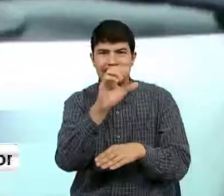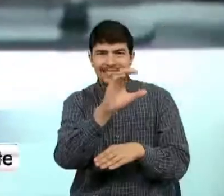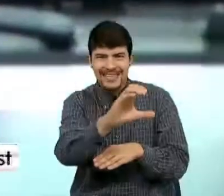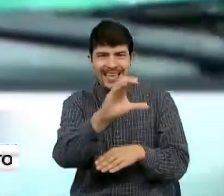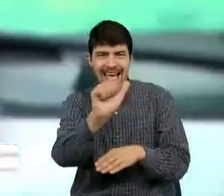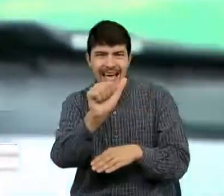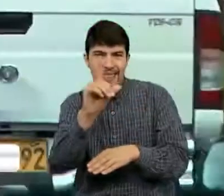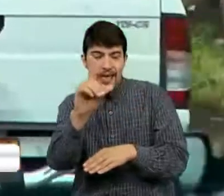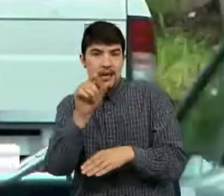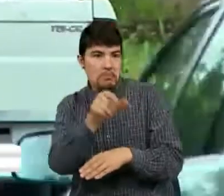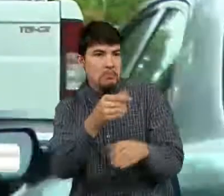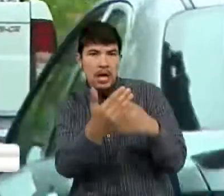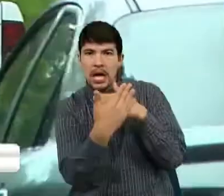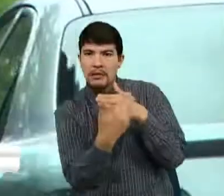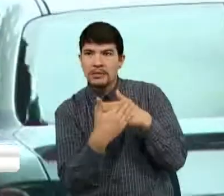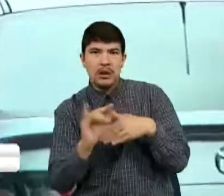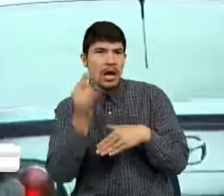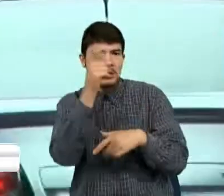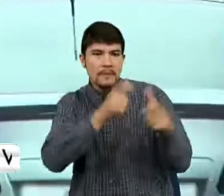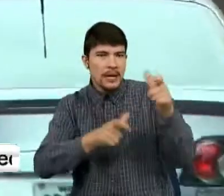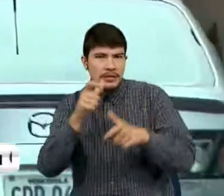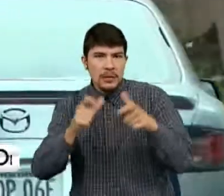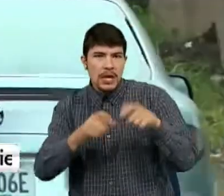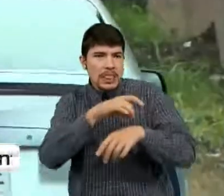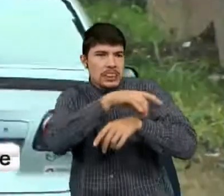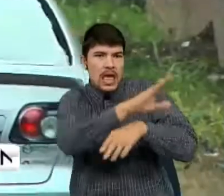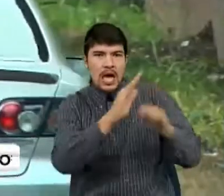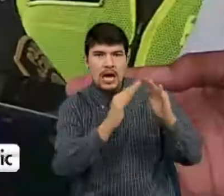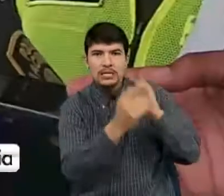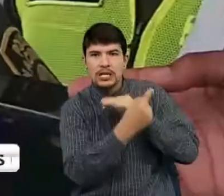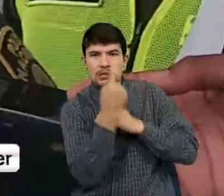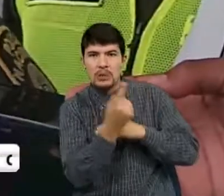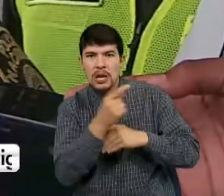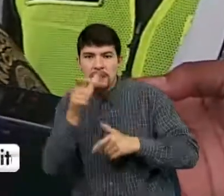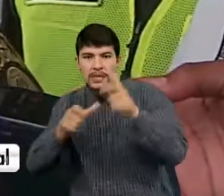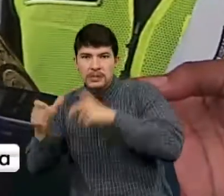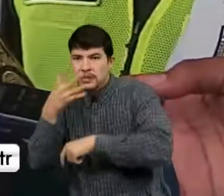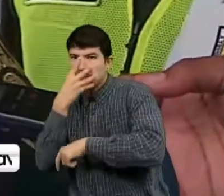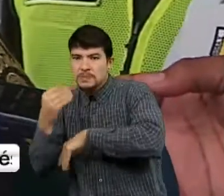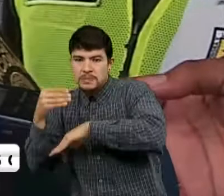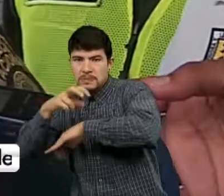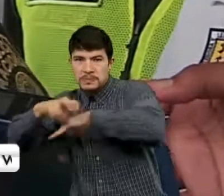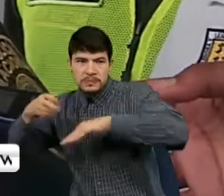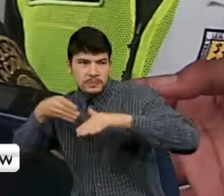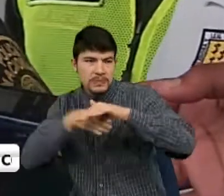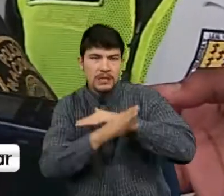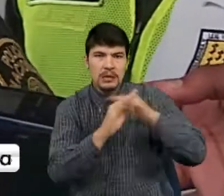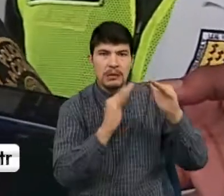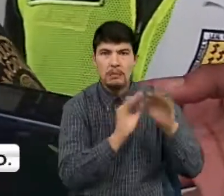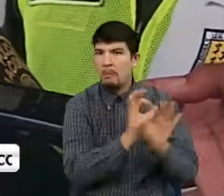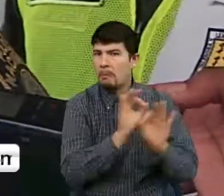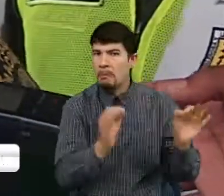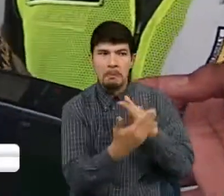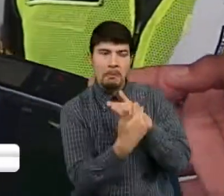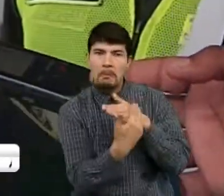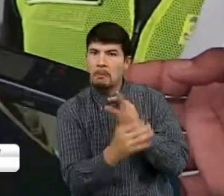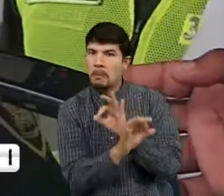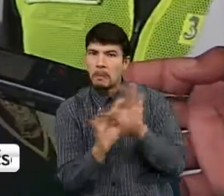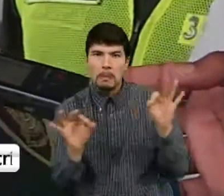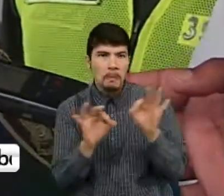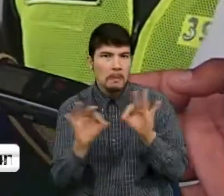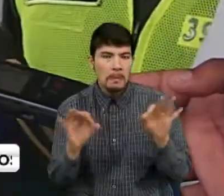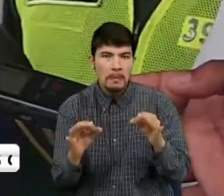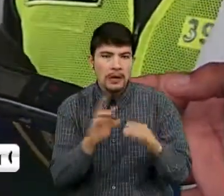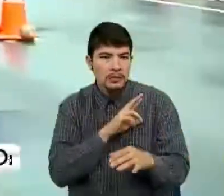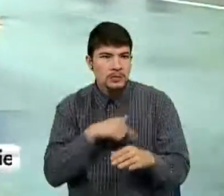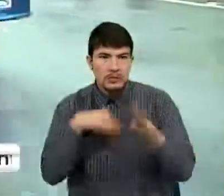reportes de que personas que hayan dejado hayan dejado las residencias solas se ha